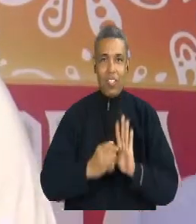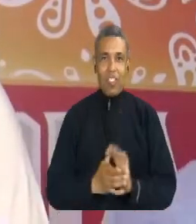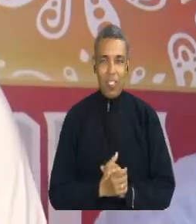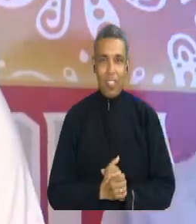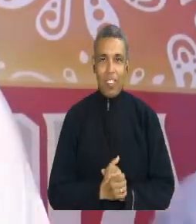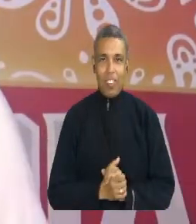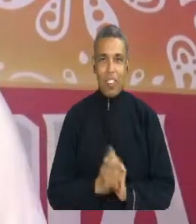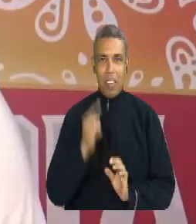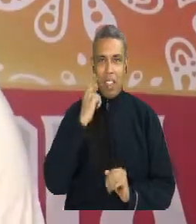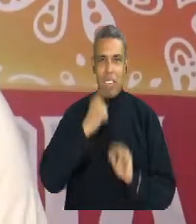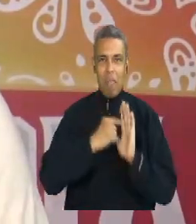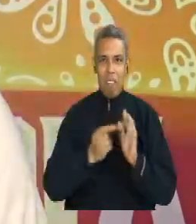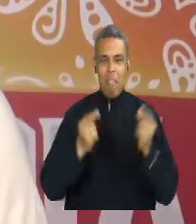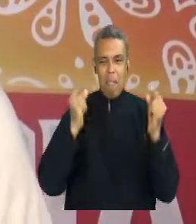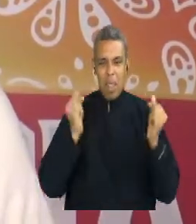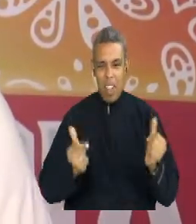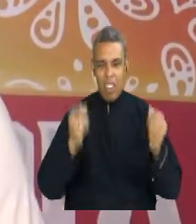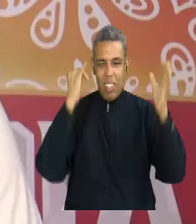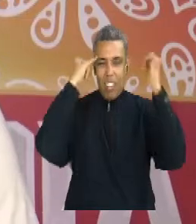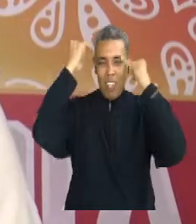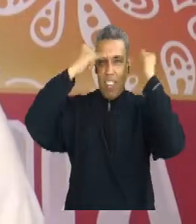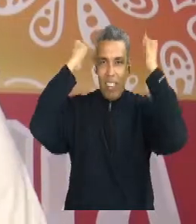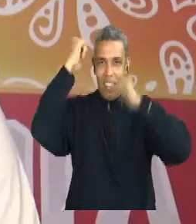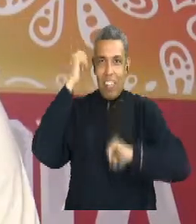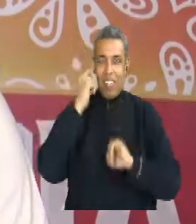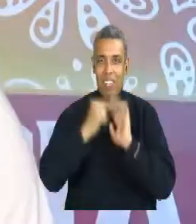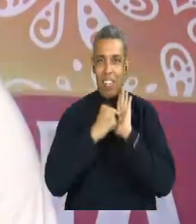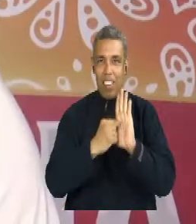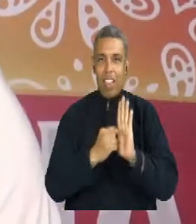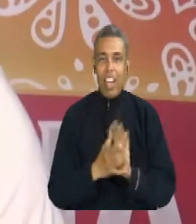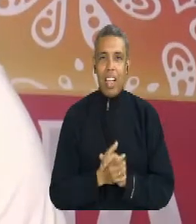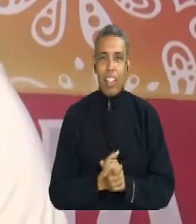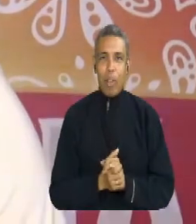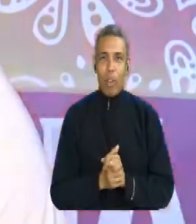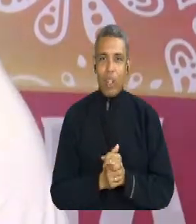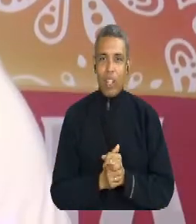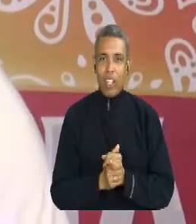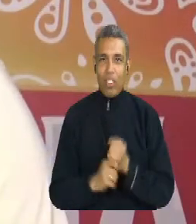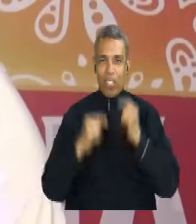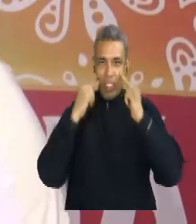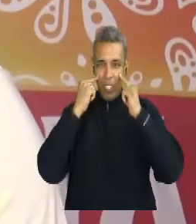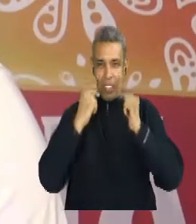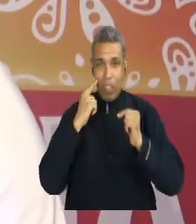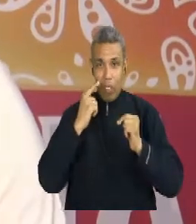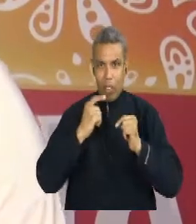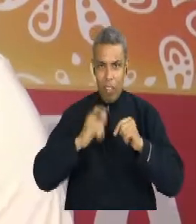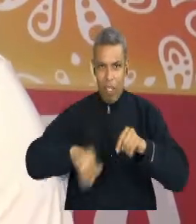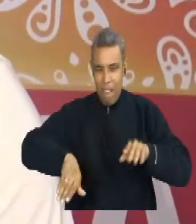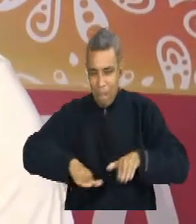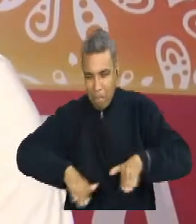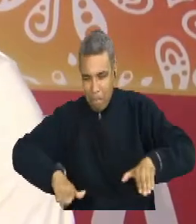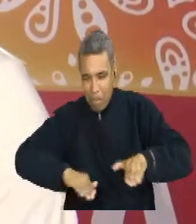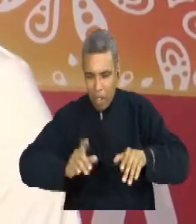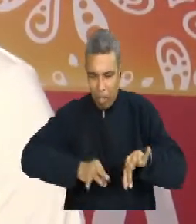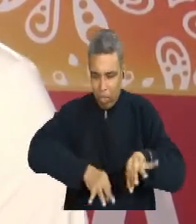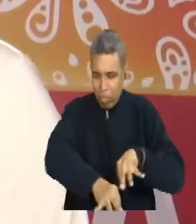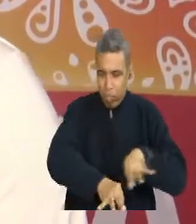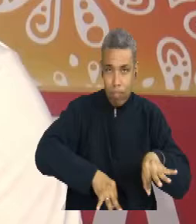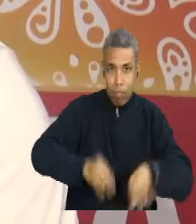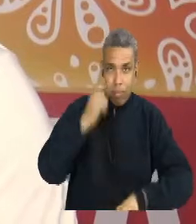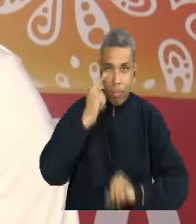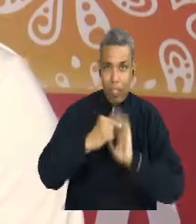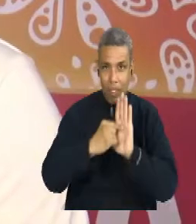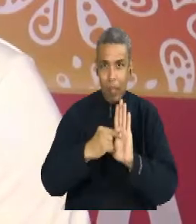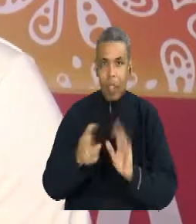ritmos, velocidades, creatividad y acertamiento en cada una de las canciones que van a mezclar en los diferentes géneros. Hoy tengo